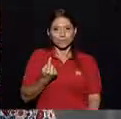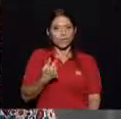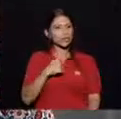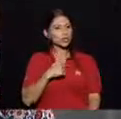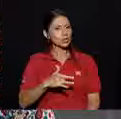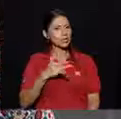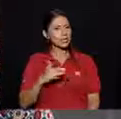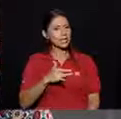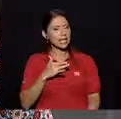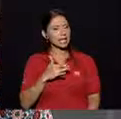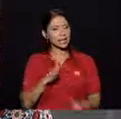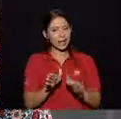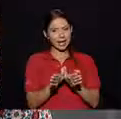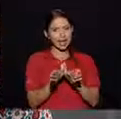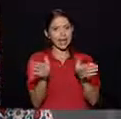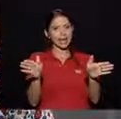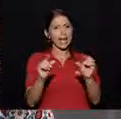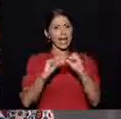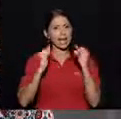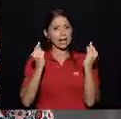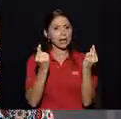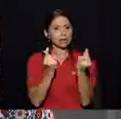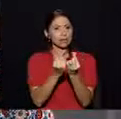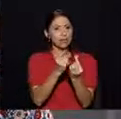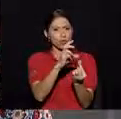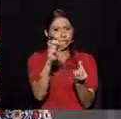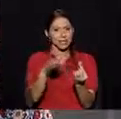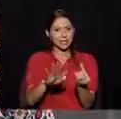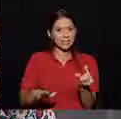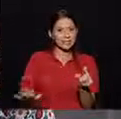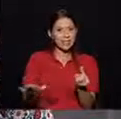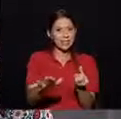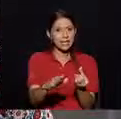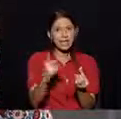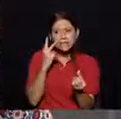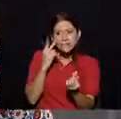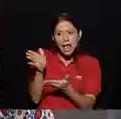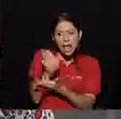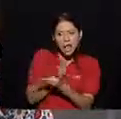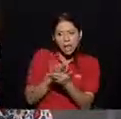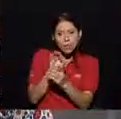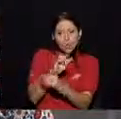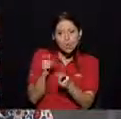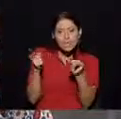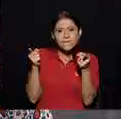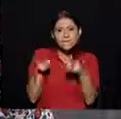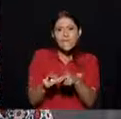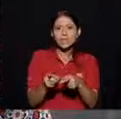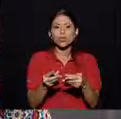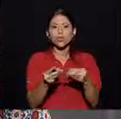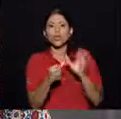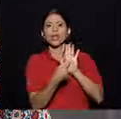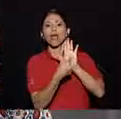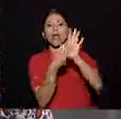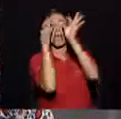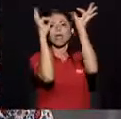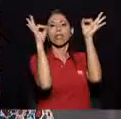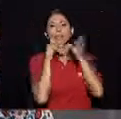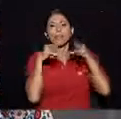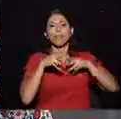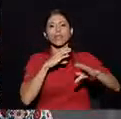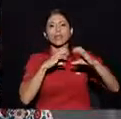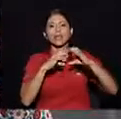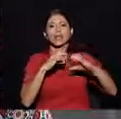más adelante en el tema de violencia y se ha visto que hay 2 intervenciones puntuales que logran disminuir las cifras.